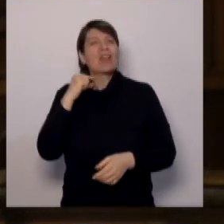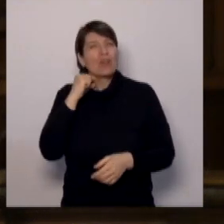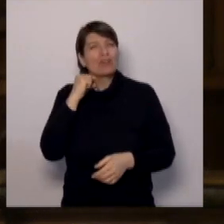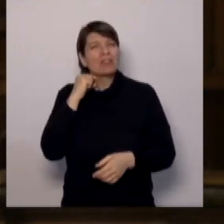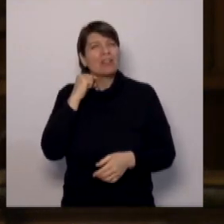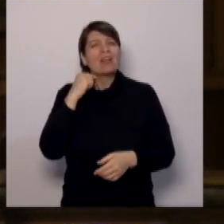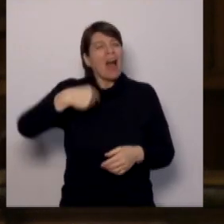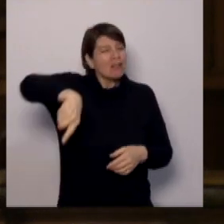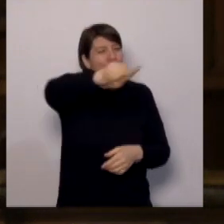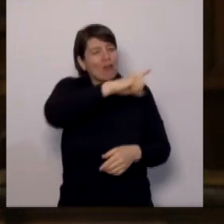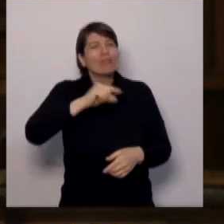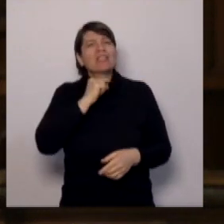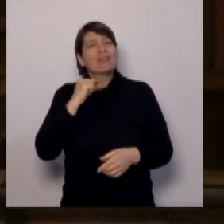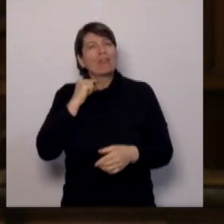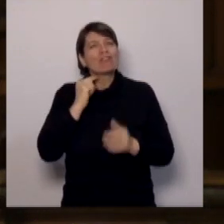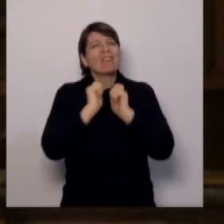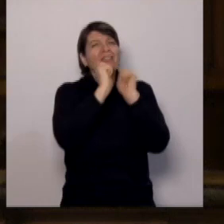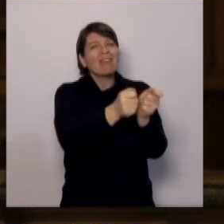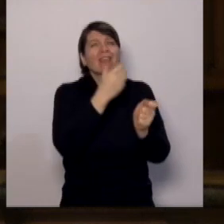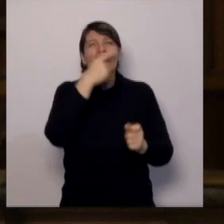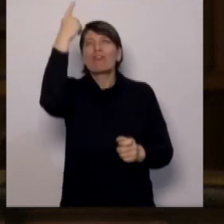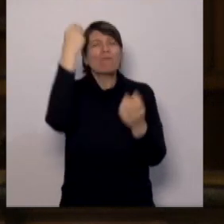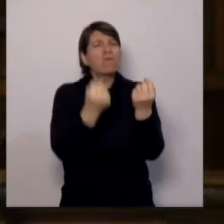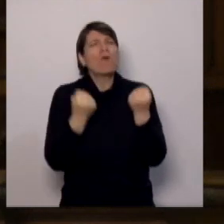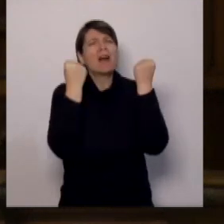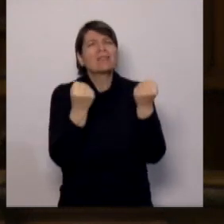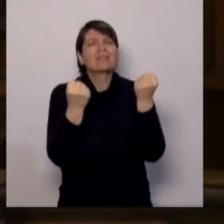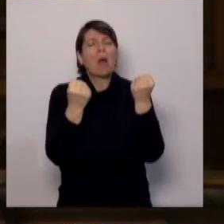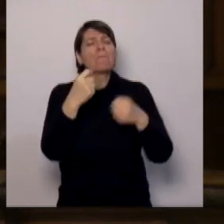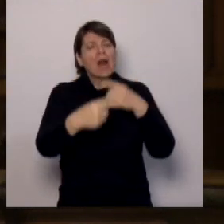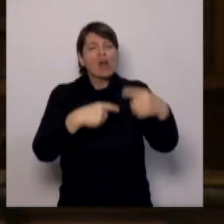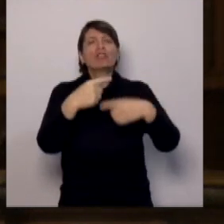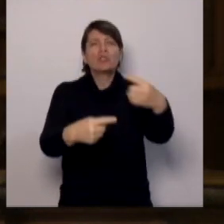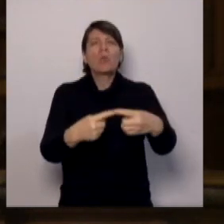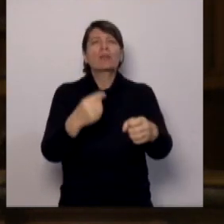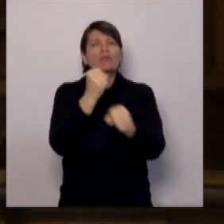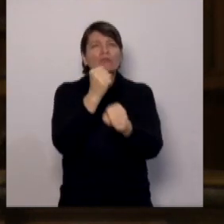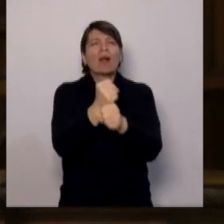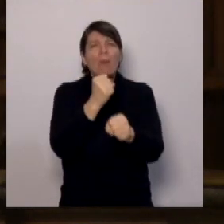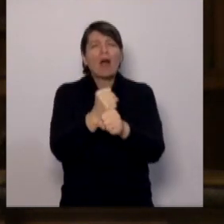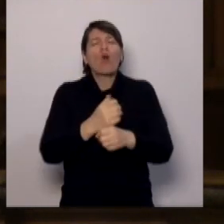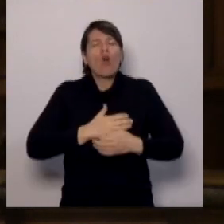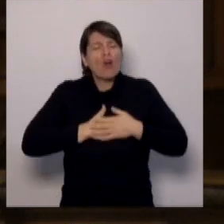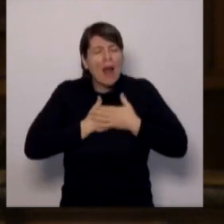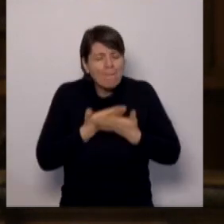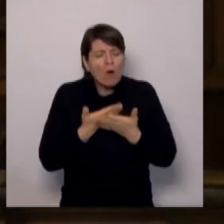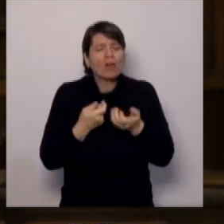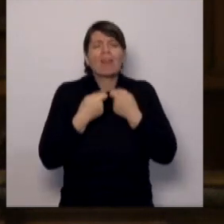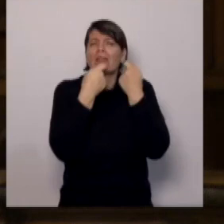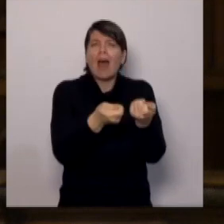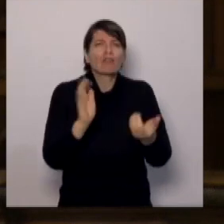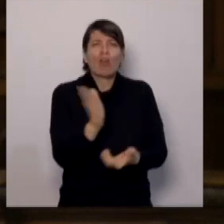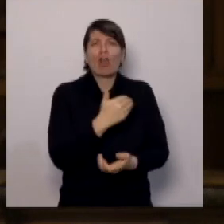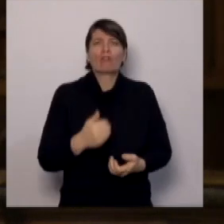que el Señor les conceda la fortaleza necesaria para continuar llevando a cabo su misión con